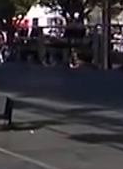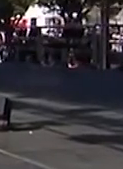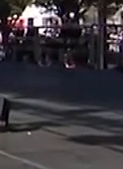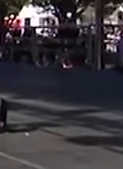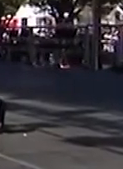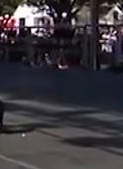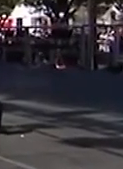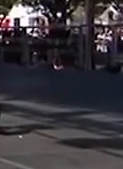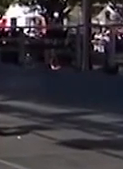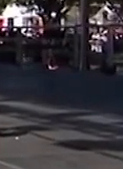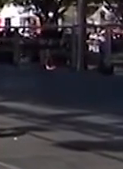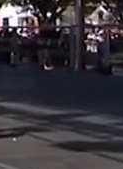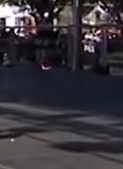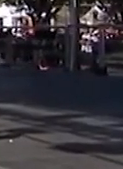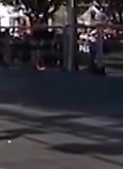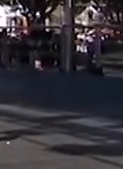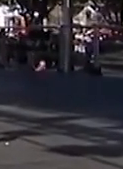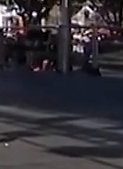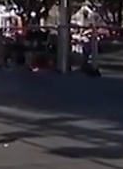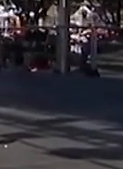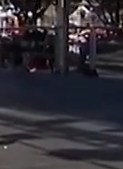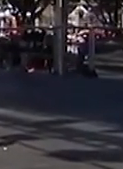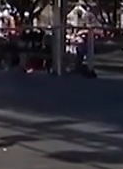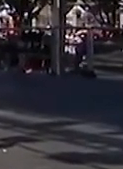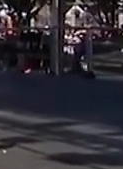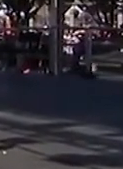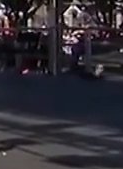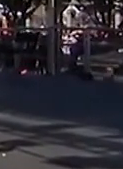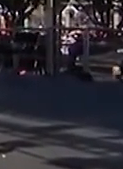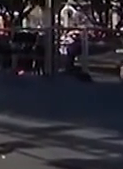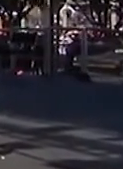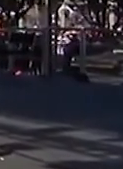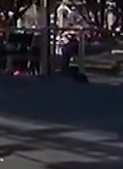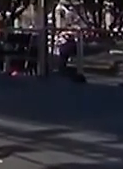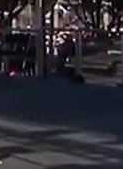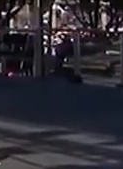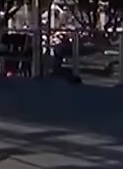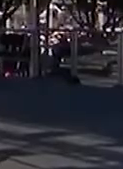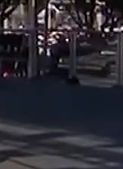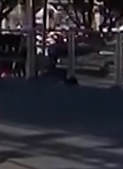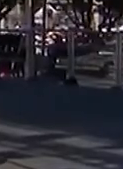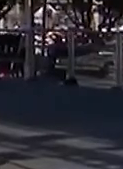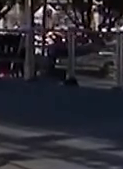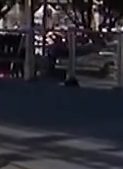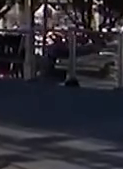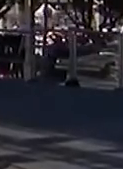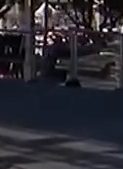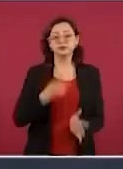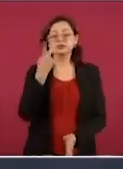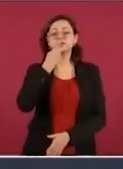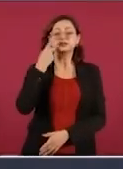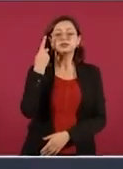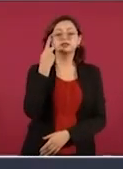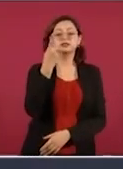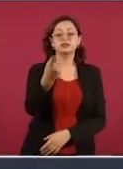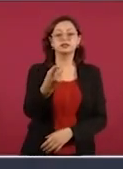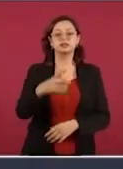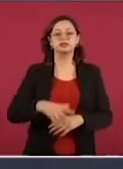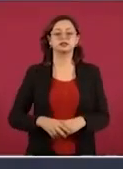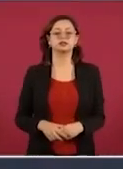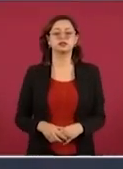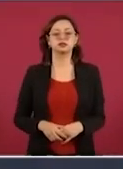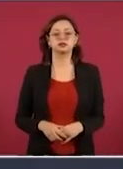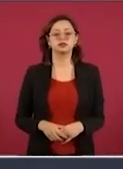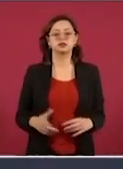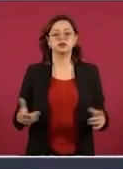el presupuesto que ejerce la presidencia de la República pasó de 3.600 millones a 800 millones de pesos. La principal